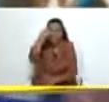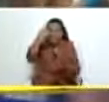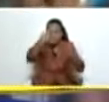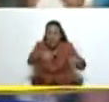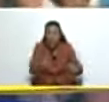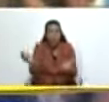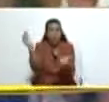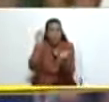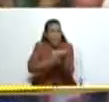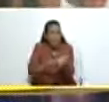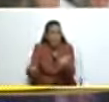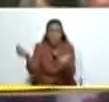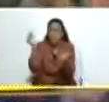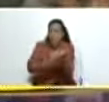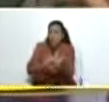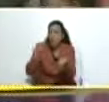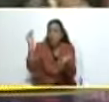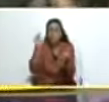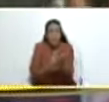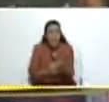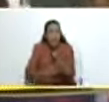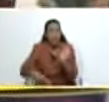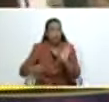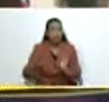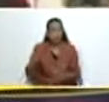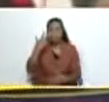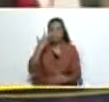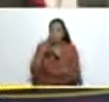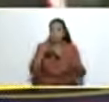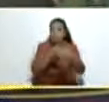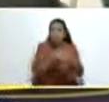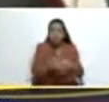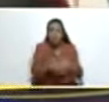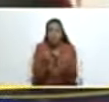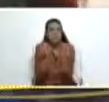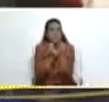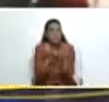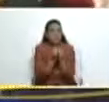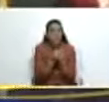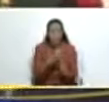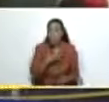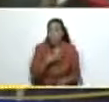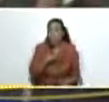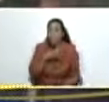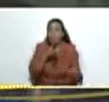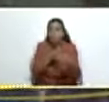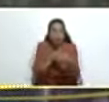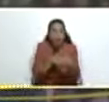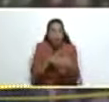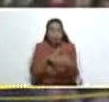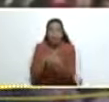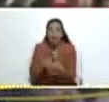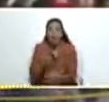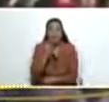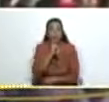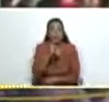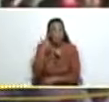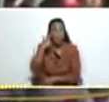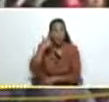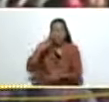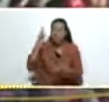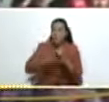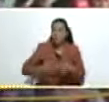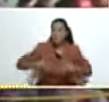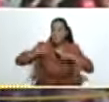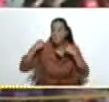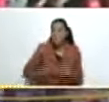intentándolo y se van a encontrar con esta roca que tengo yo aquí, que es la roca de la fortaleza y